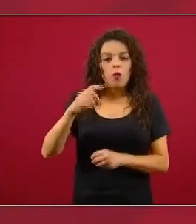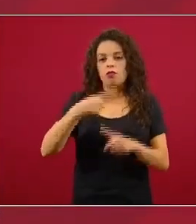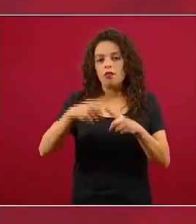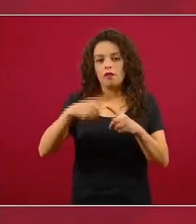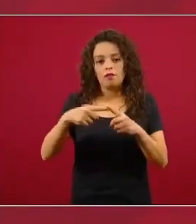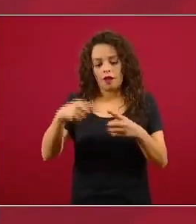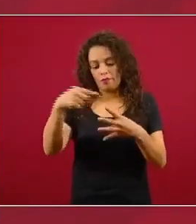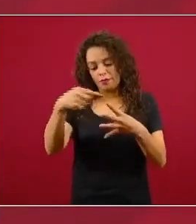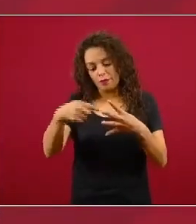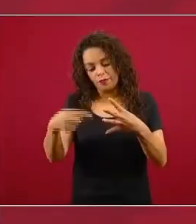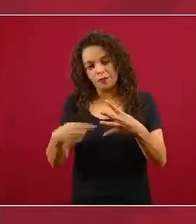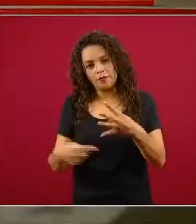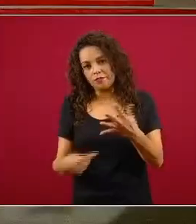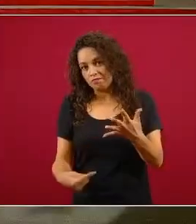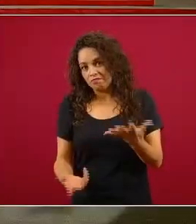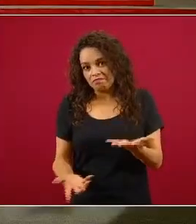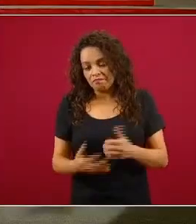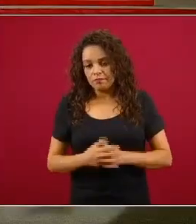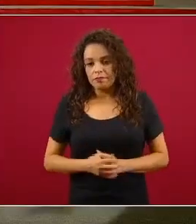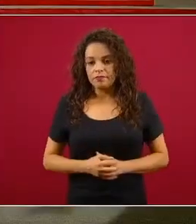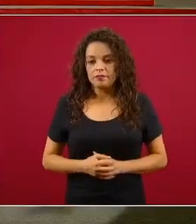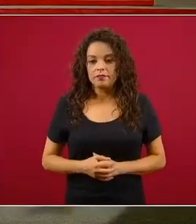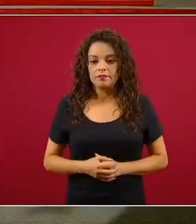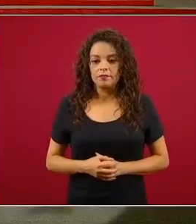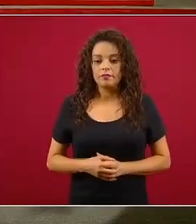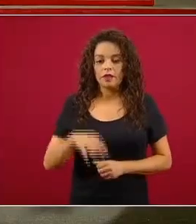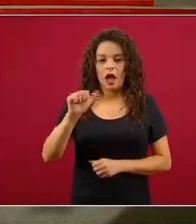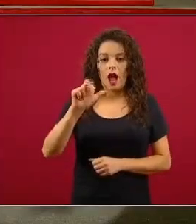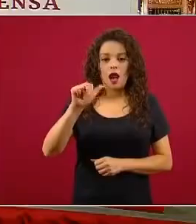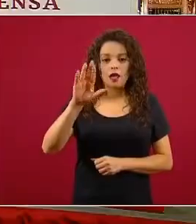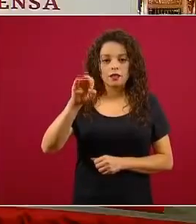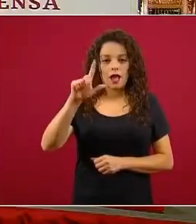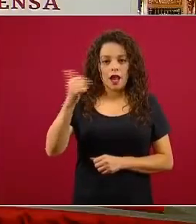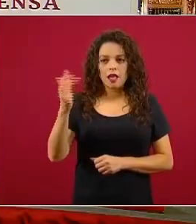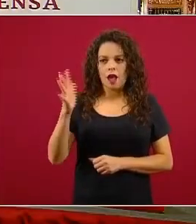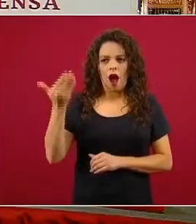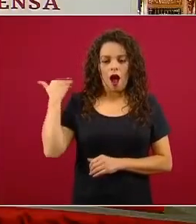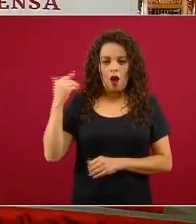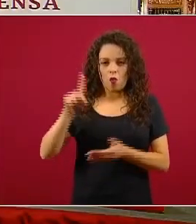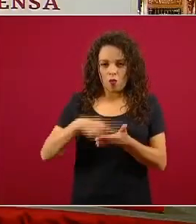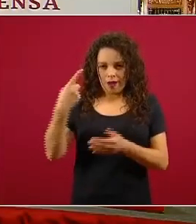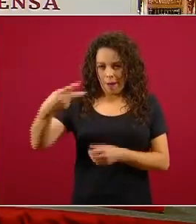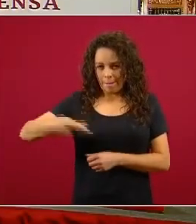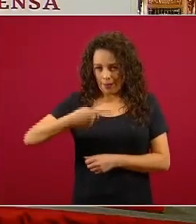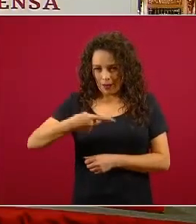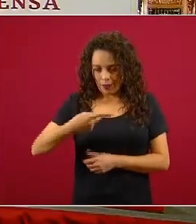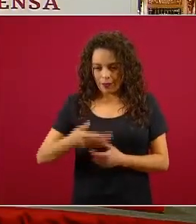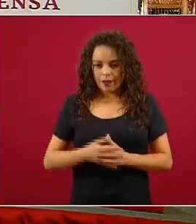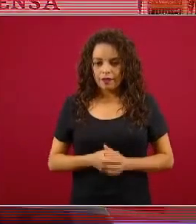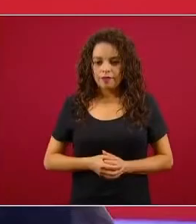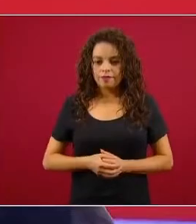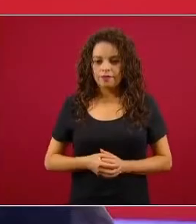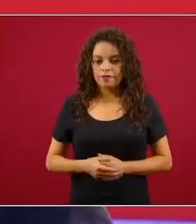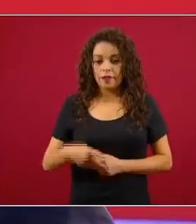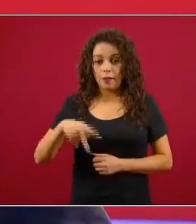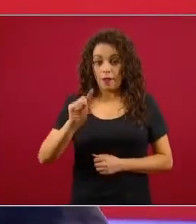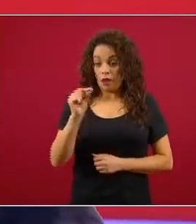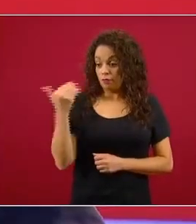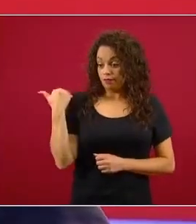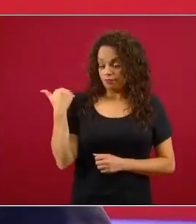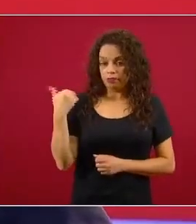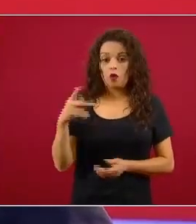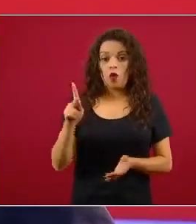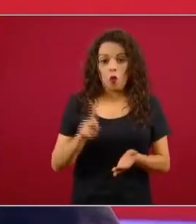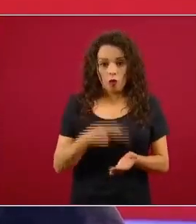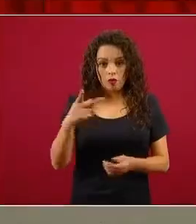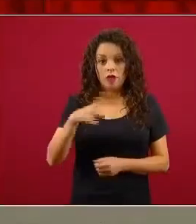Aunque ha circulado periódicamente, Araceli Arandaya lo preguntó en alguna ocasión, y recientemente efectivamente volvió a circular